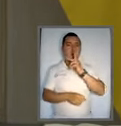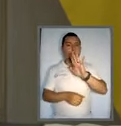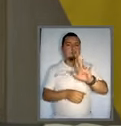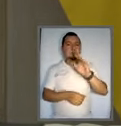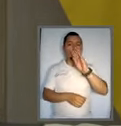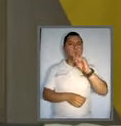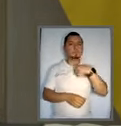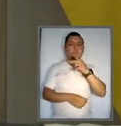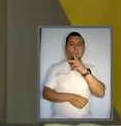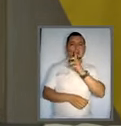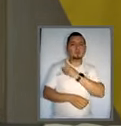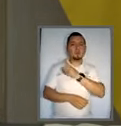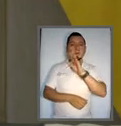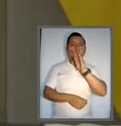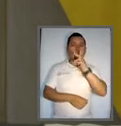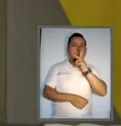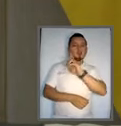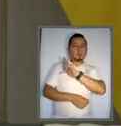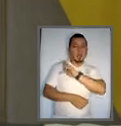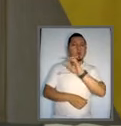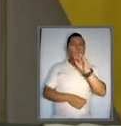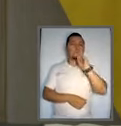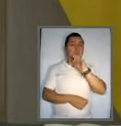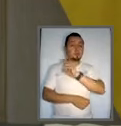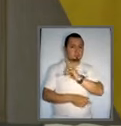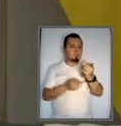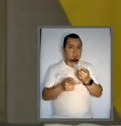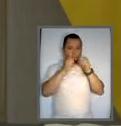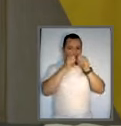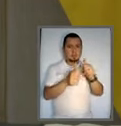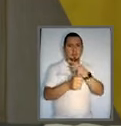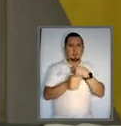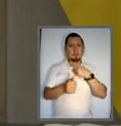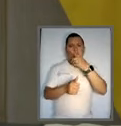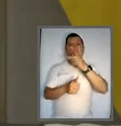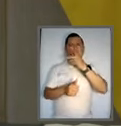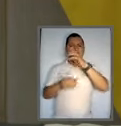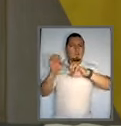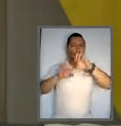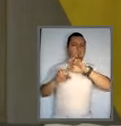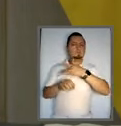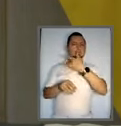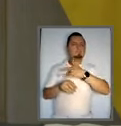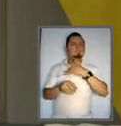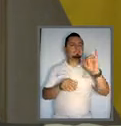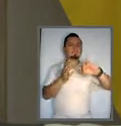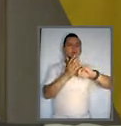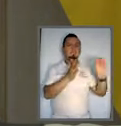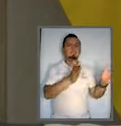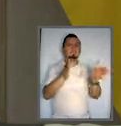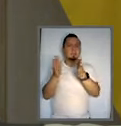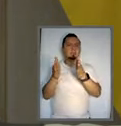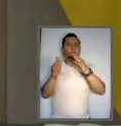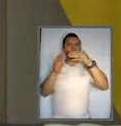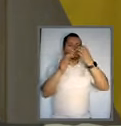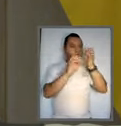tener protocolos que permitan a la gente que tiene que cuidar a su hijo, pues tener flexibilidad incluso en el tema de horarios o de carga de